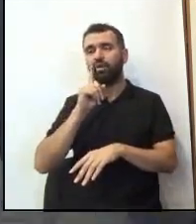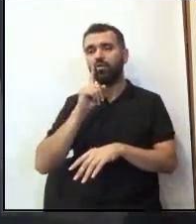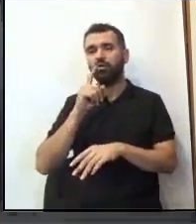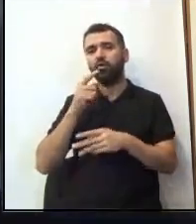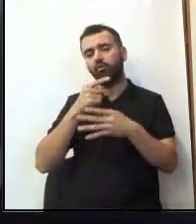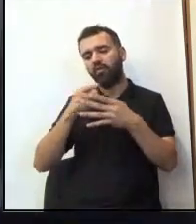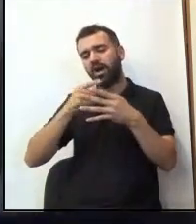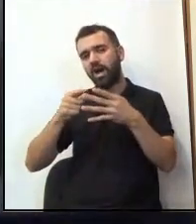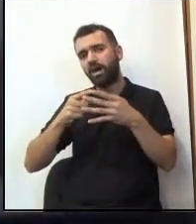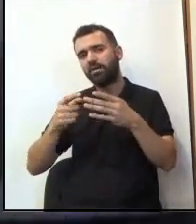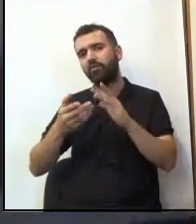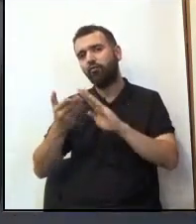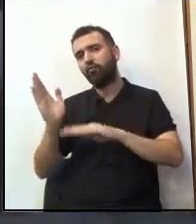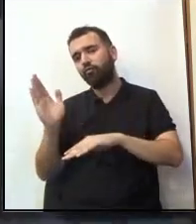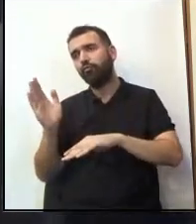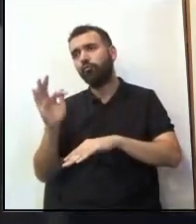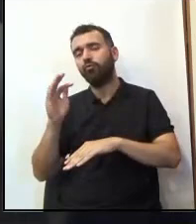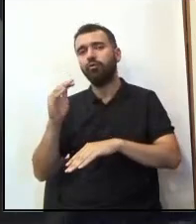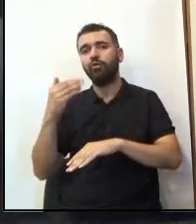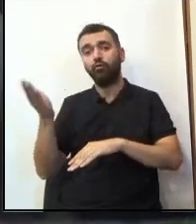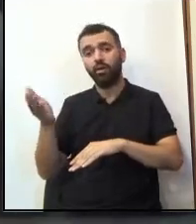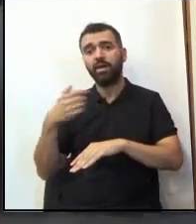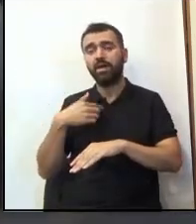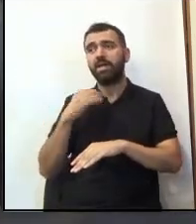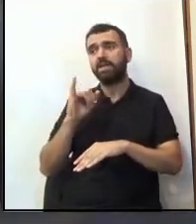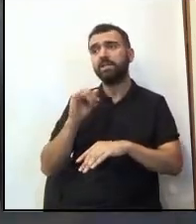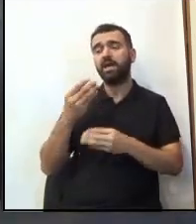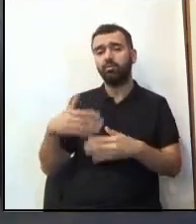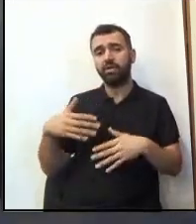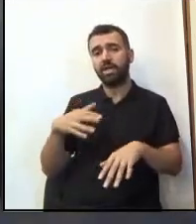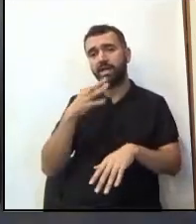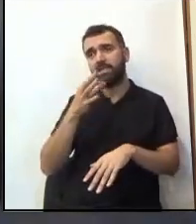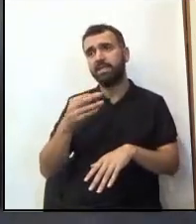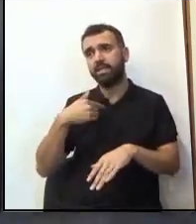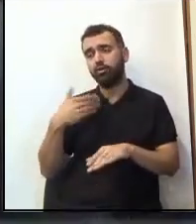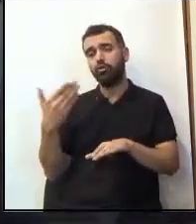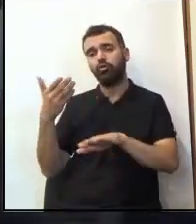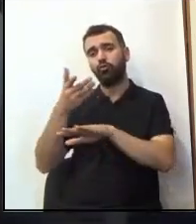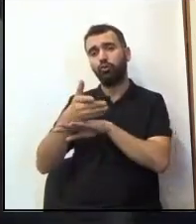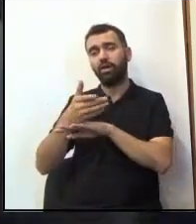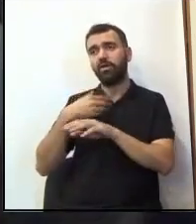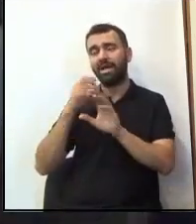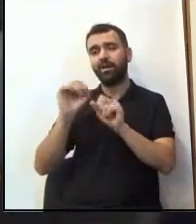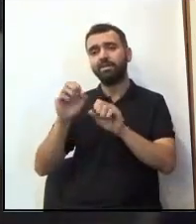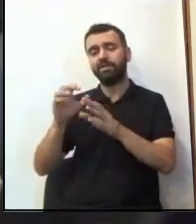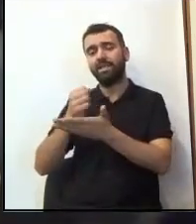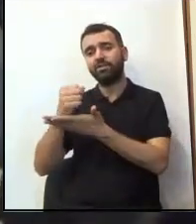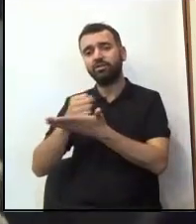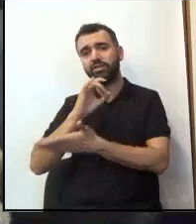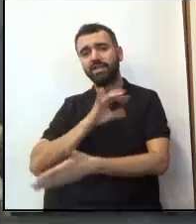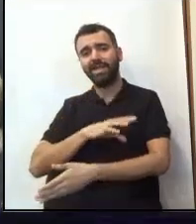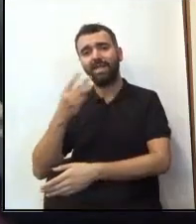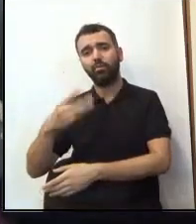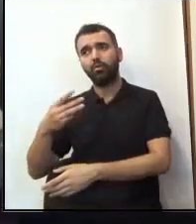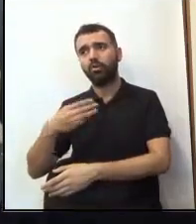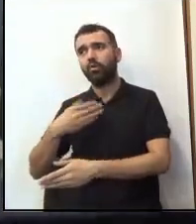fuera y quizás si vale la pena mencionar que asistí a una capacitación de la Asociación Chilena de Municipalidades, la